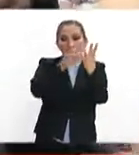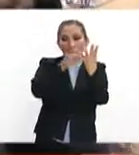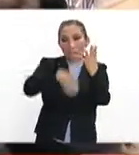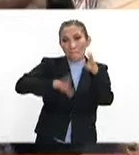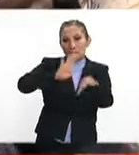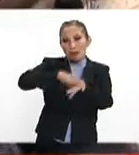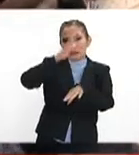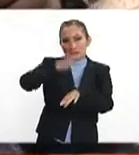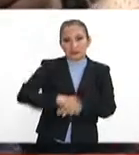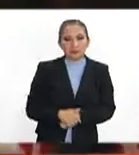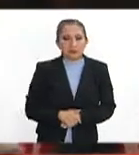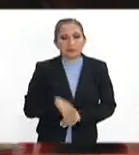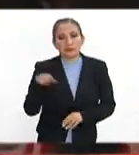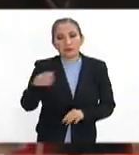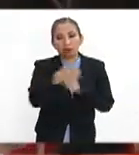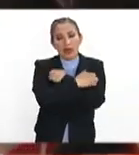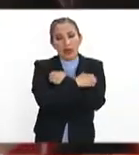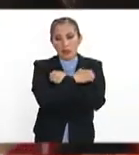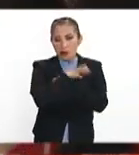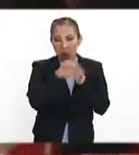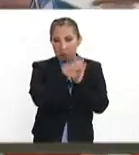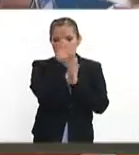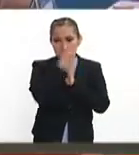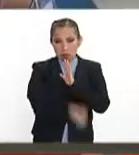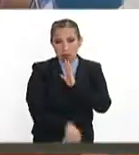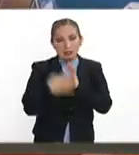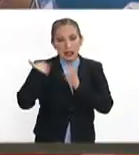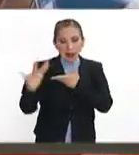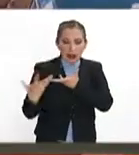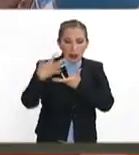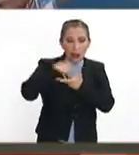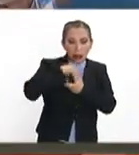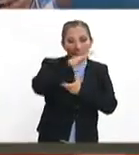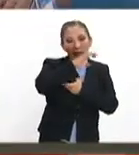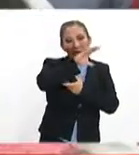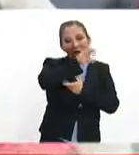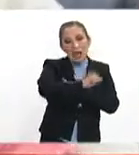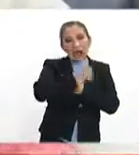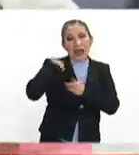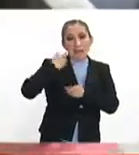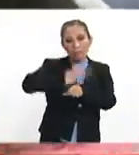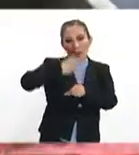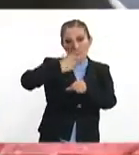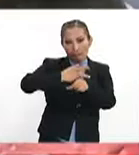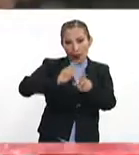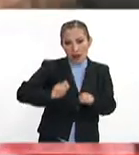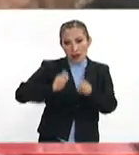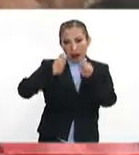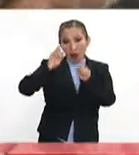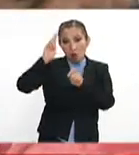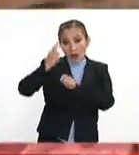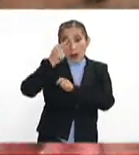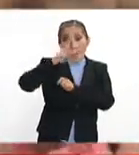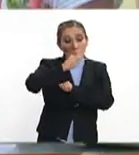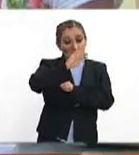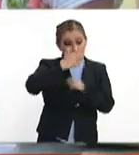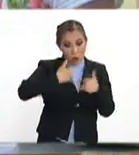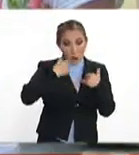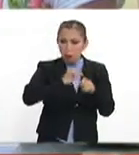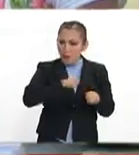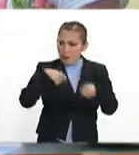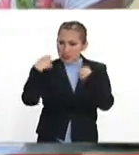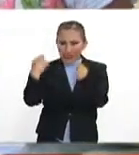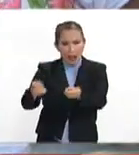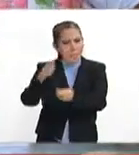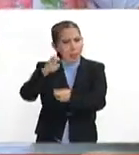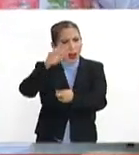más. En la educación, por ejemplo, hemos incorporado la beca de educación superior. Ya hoy los jóvenes Prospera tienen acceso a